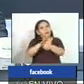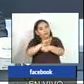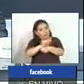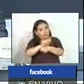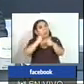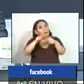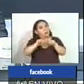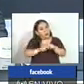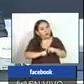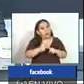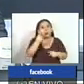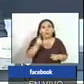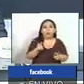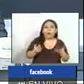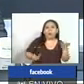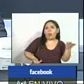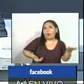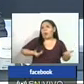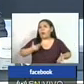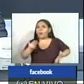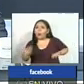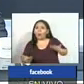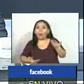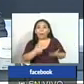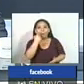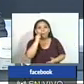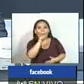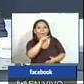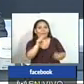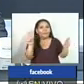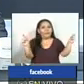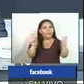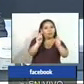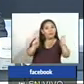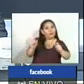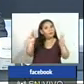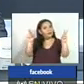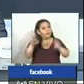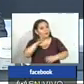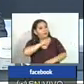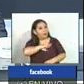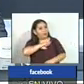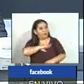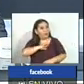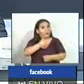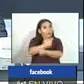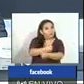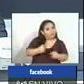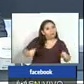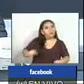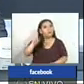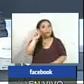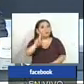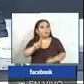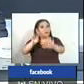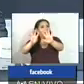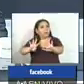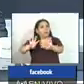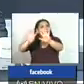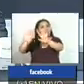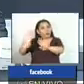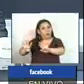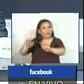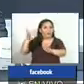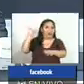esto el comercio se prepara para darle color a esta celebración de la independencia de los 199 años de la